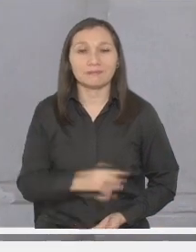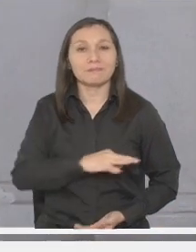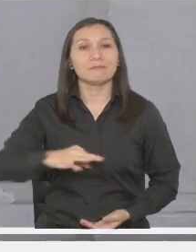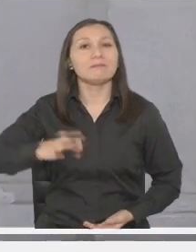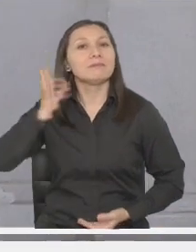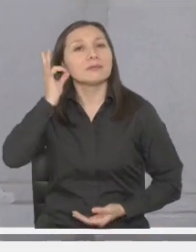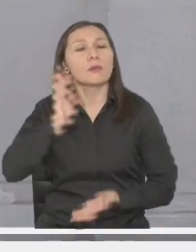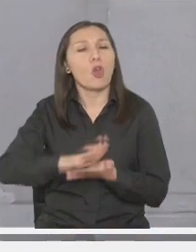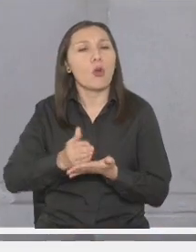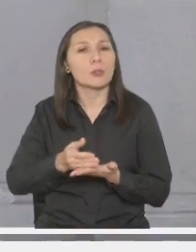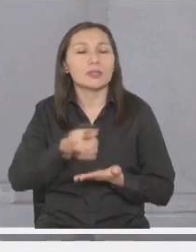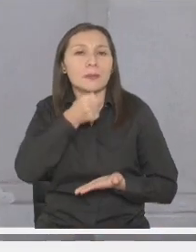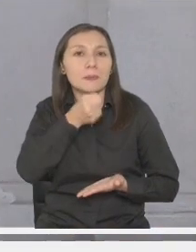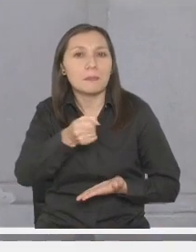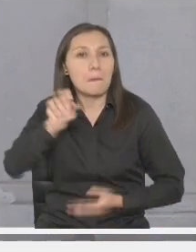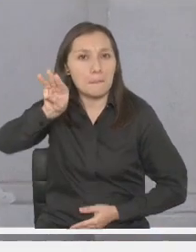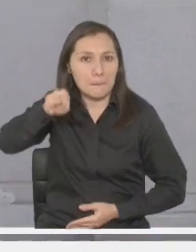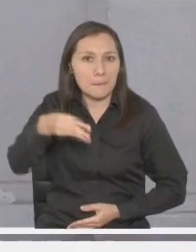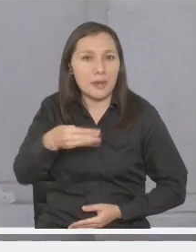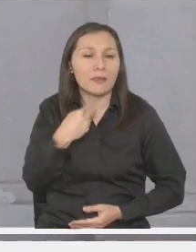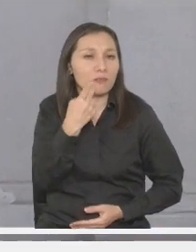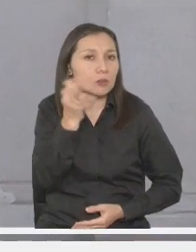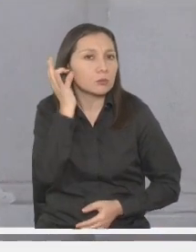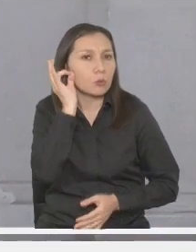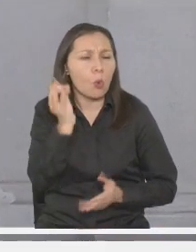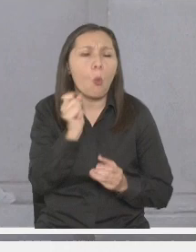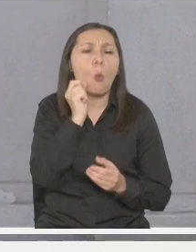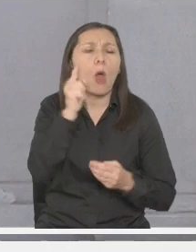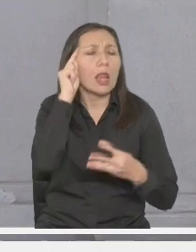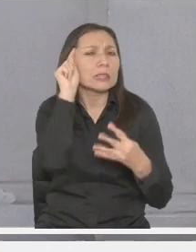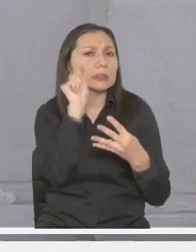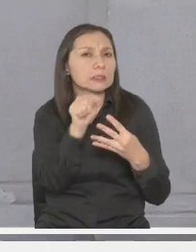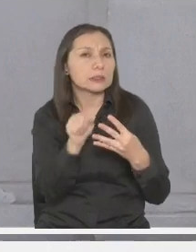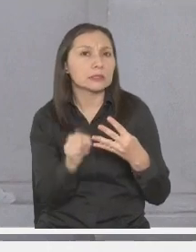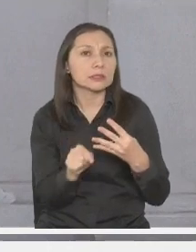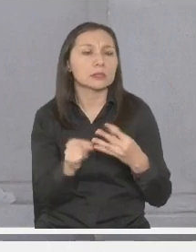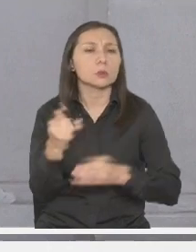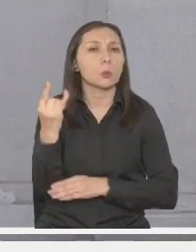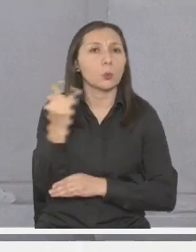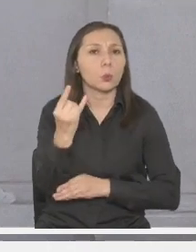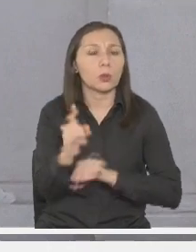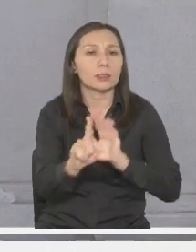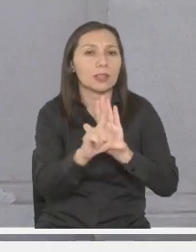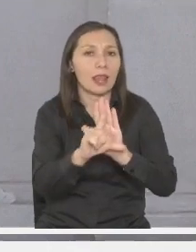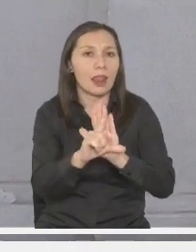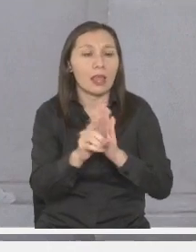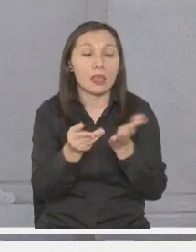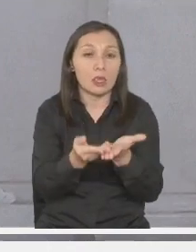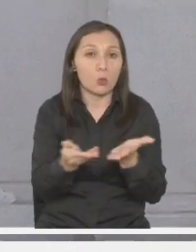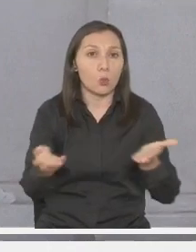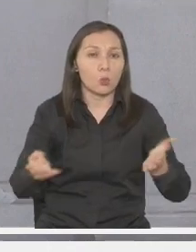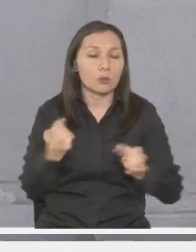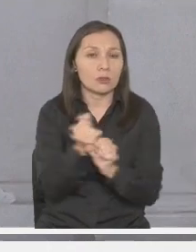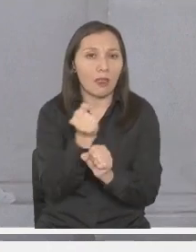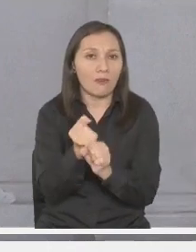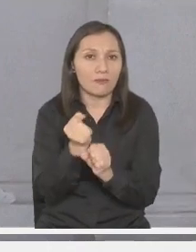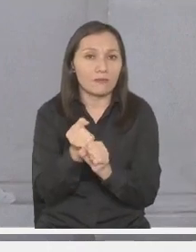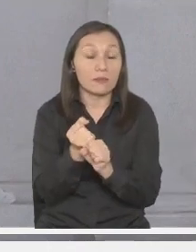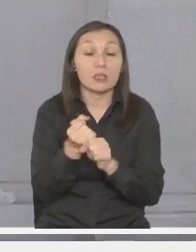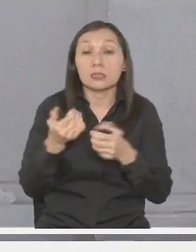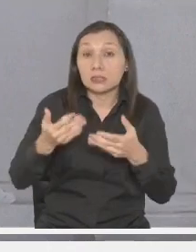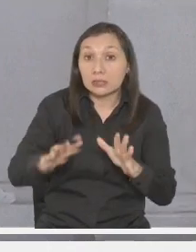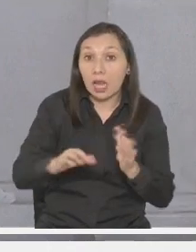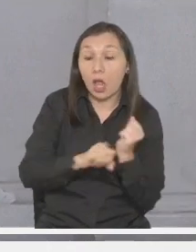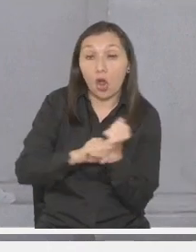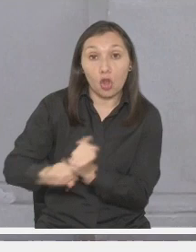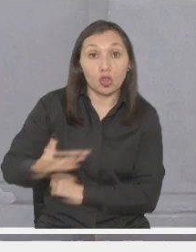Ministra, ¿cómo está? Desde Mega Noticias, ¿cuáles van a ser específicamente las urgencias legislativas por las cuales se van a trabajar? Ya desde